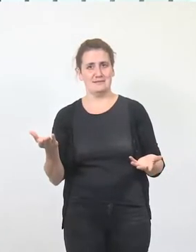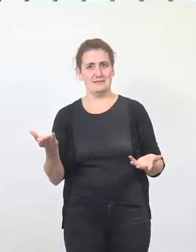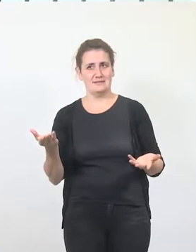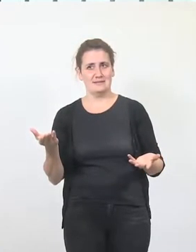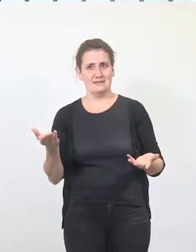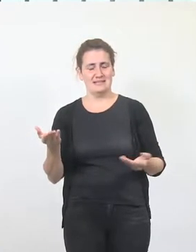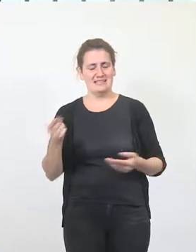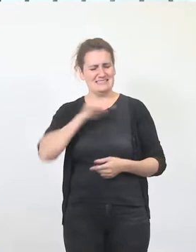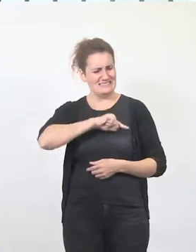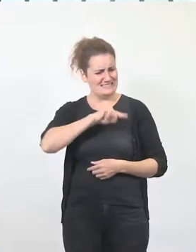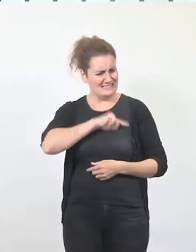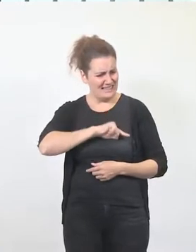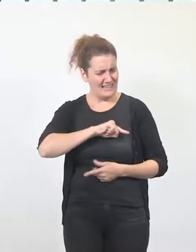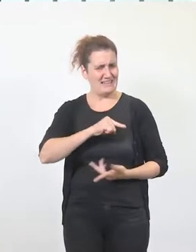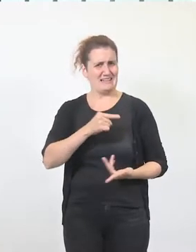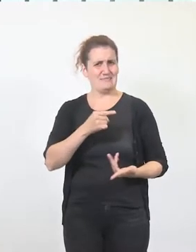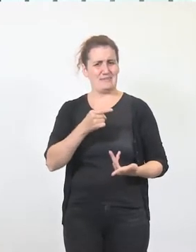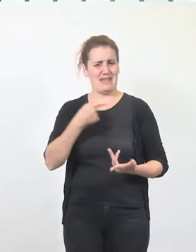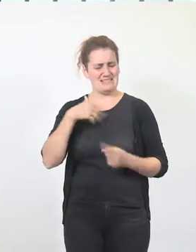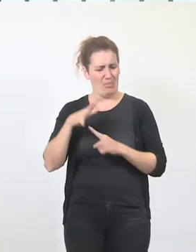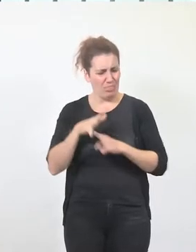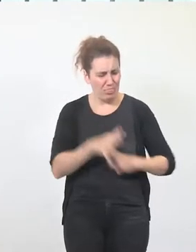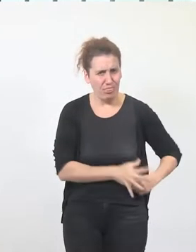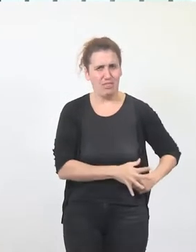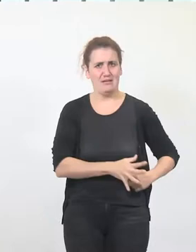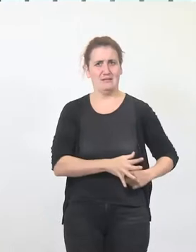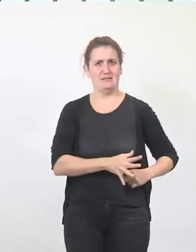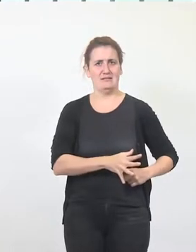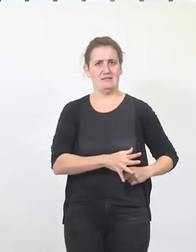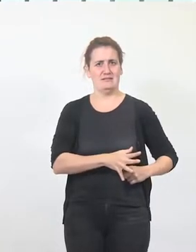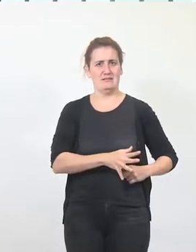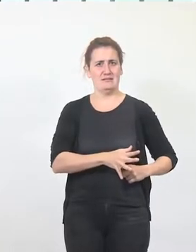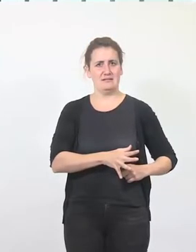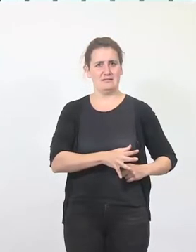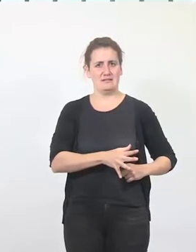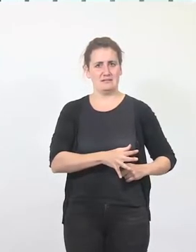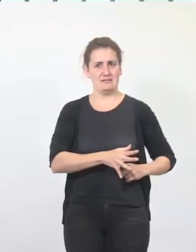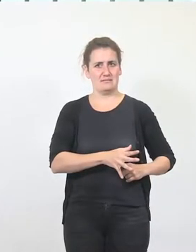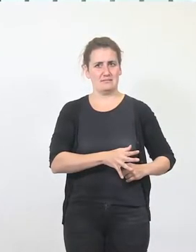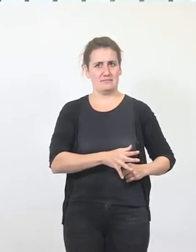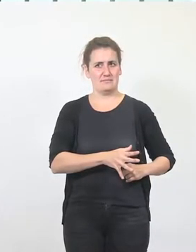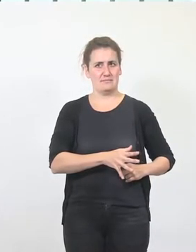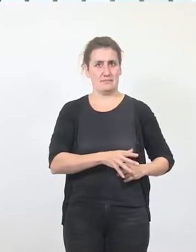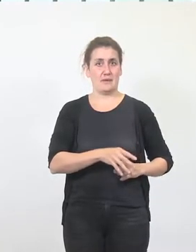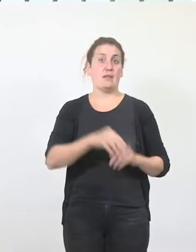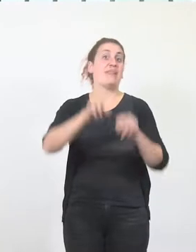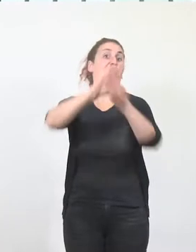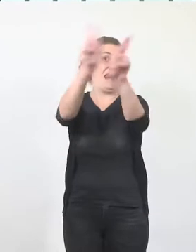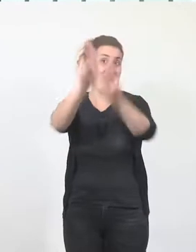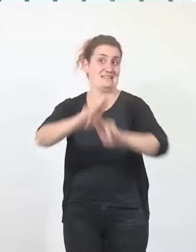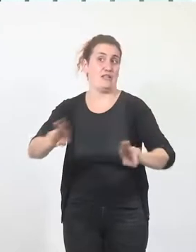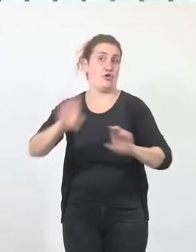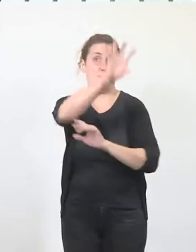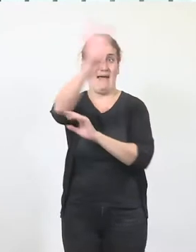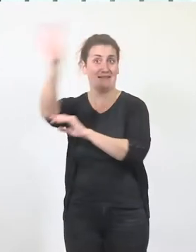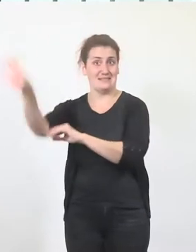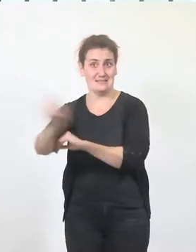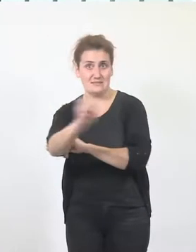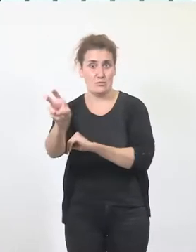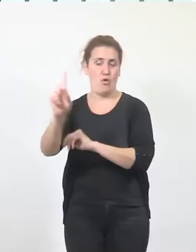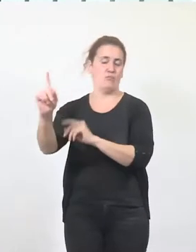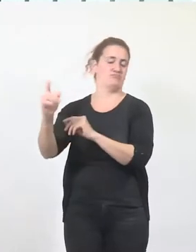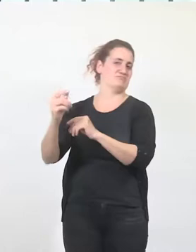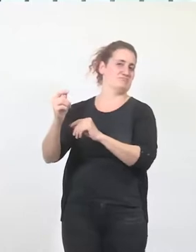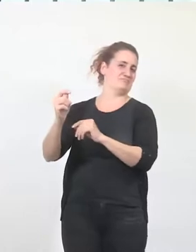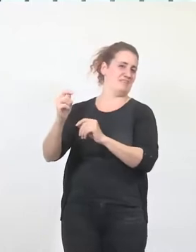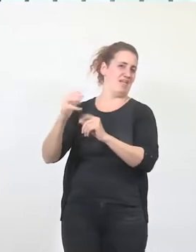y de sentir esa marginación por parte de la comunidad internacional, intentar convertirla en